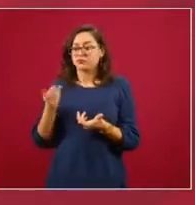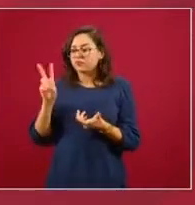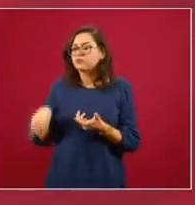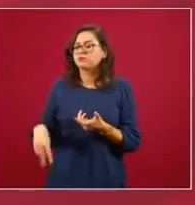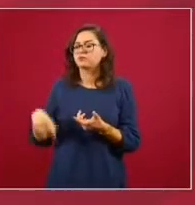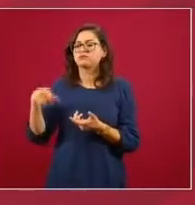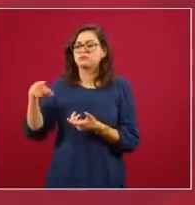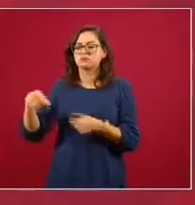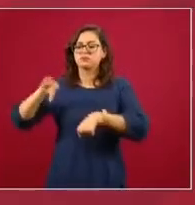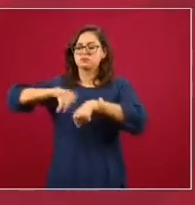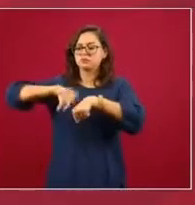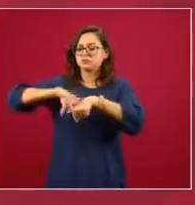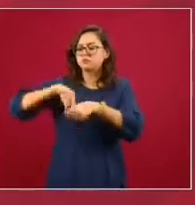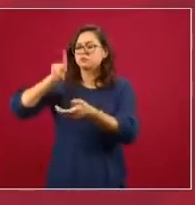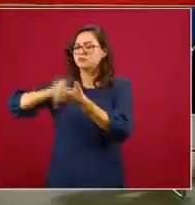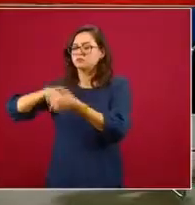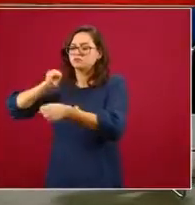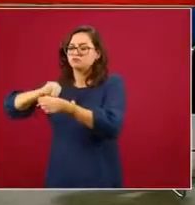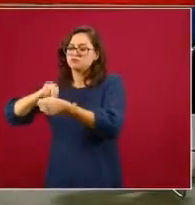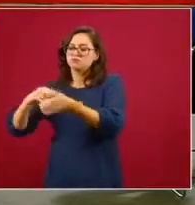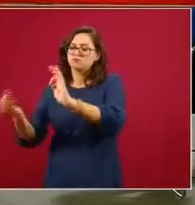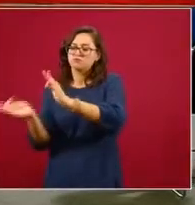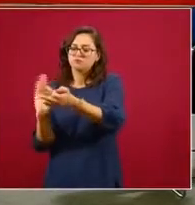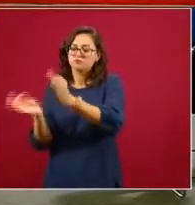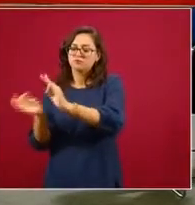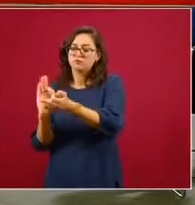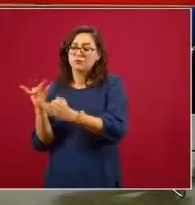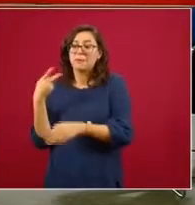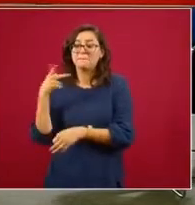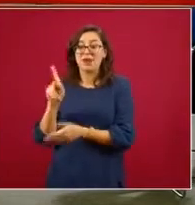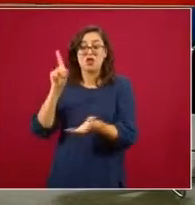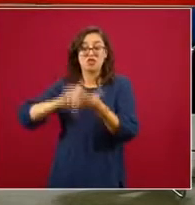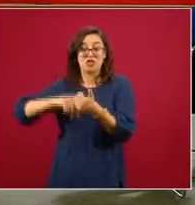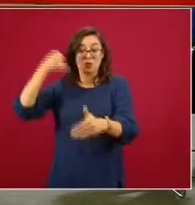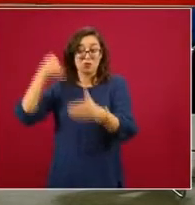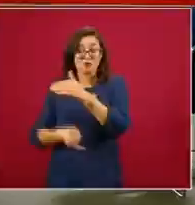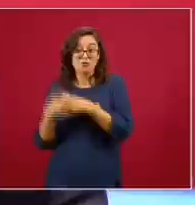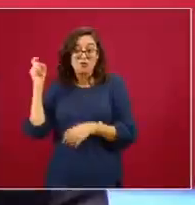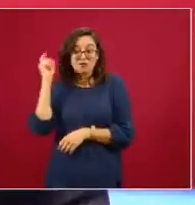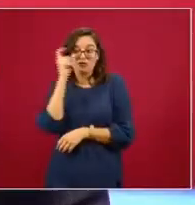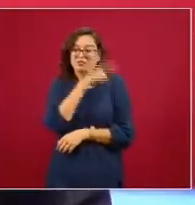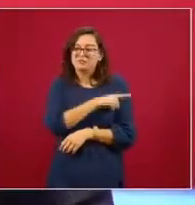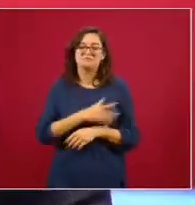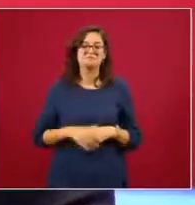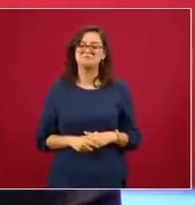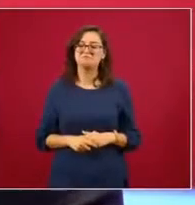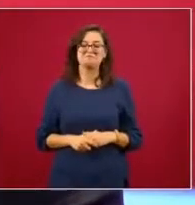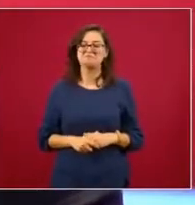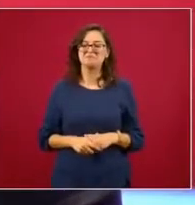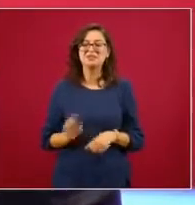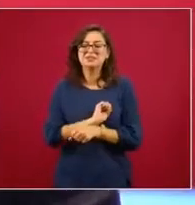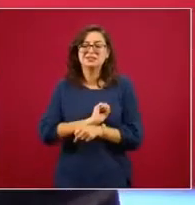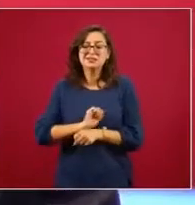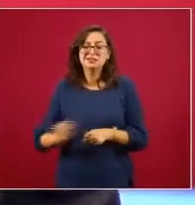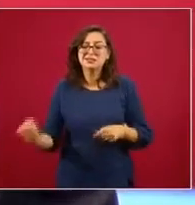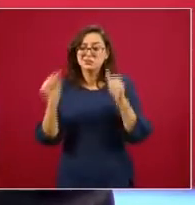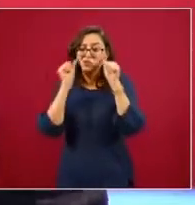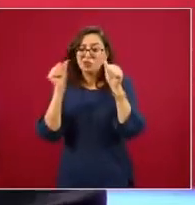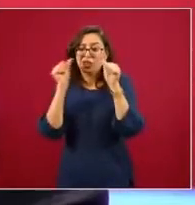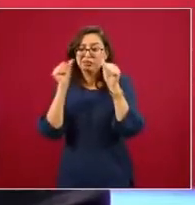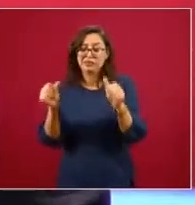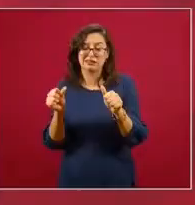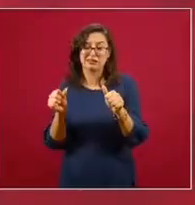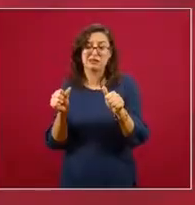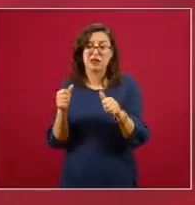los ciudadanos, pero la complejidad de los servicios no es la razonable para atender sobre todo los